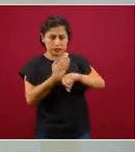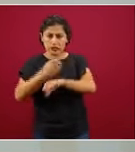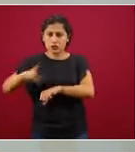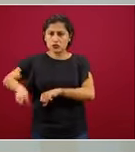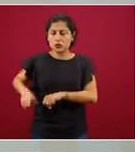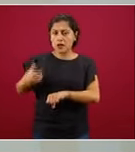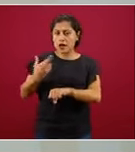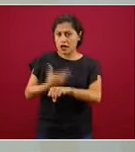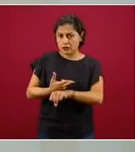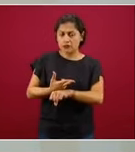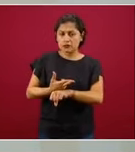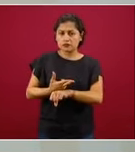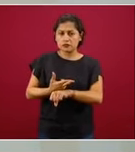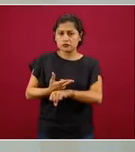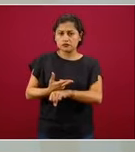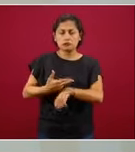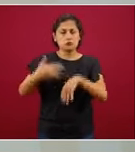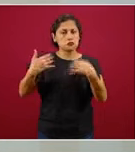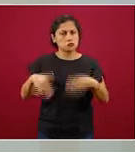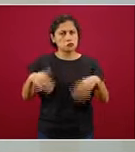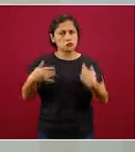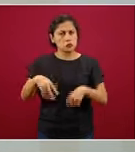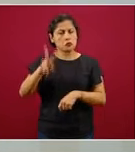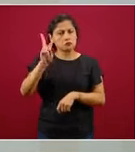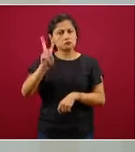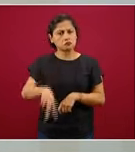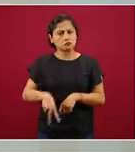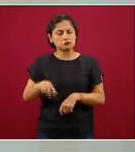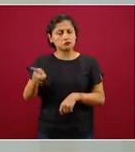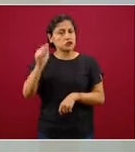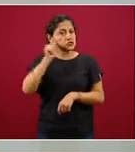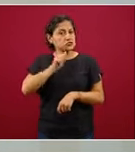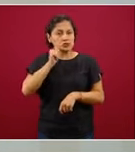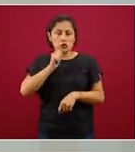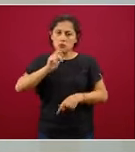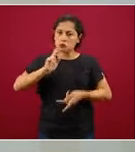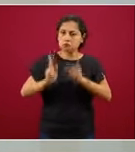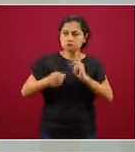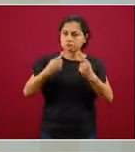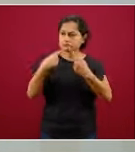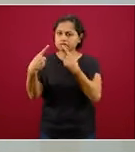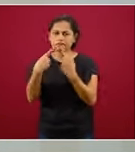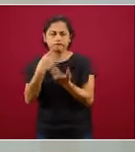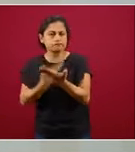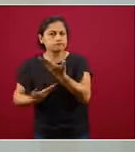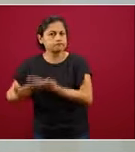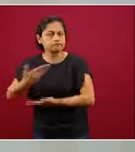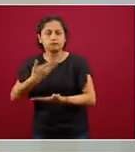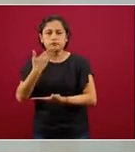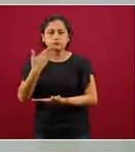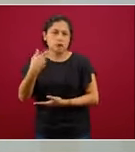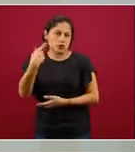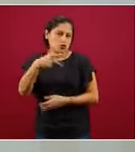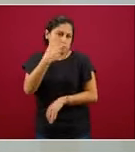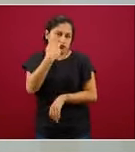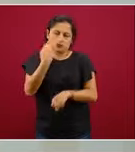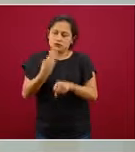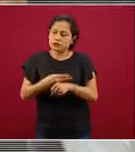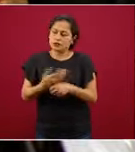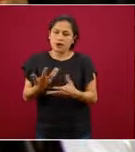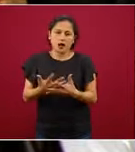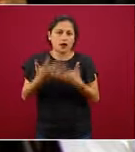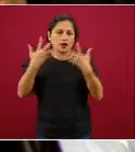estatales han mostrado una excelente disposición al diálogo y desde luego ejercen una enorme responsabilidad